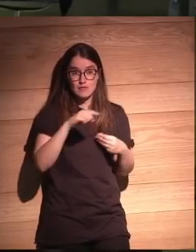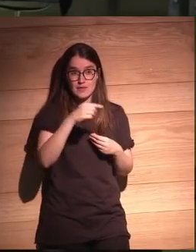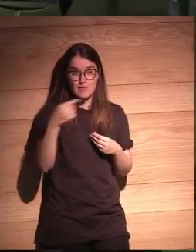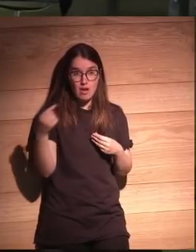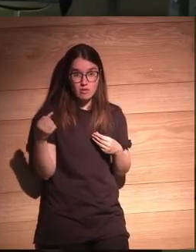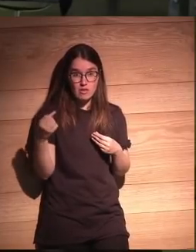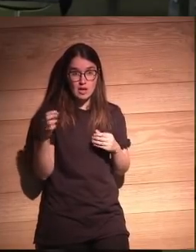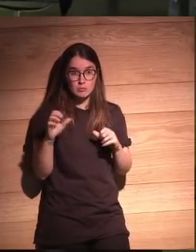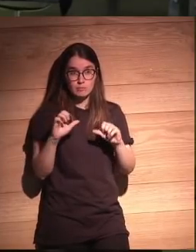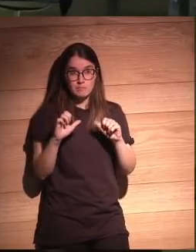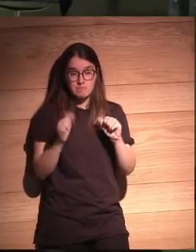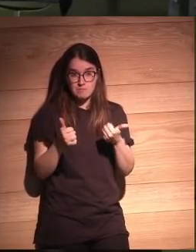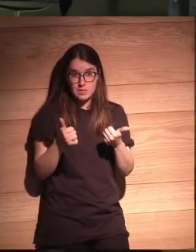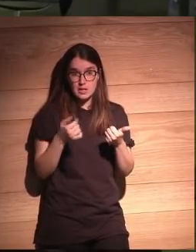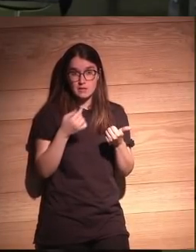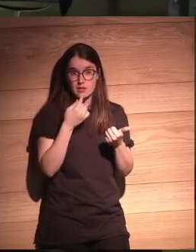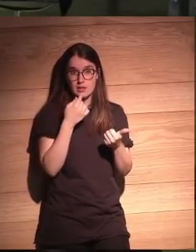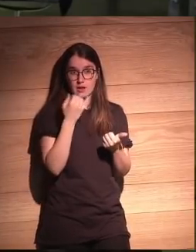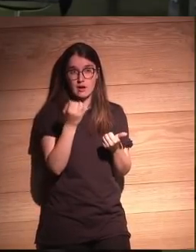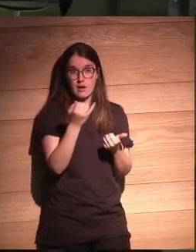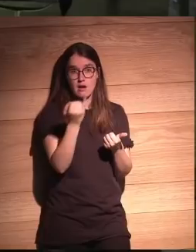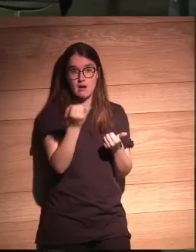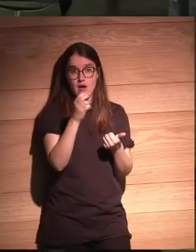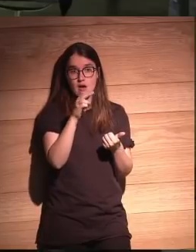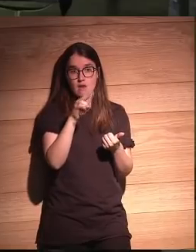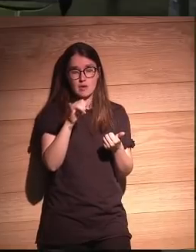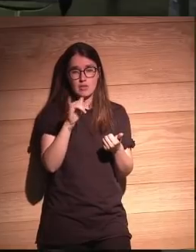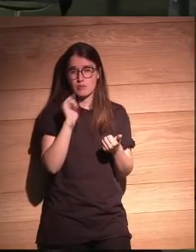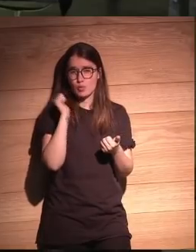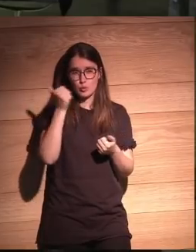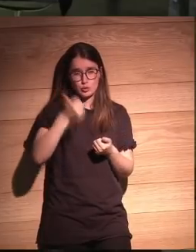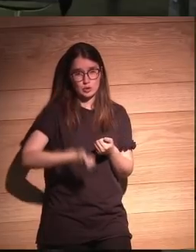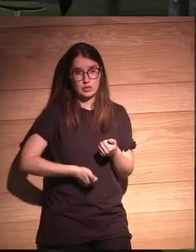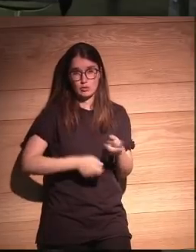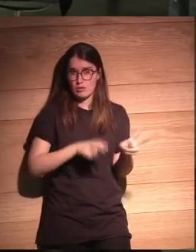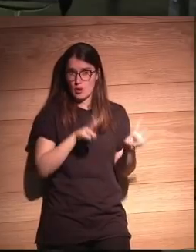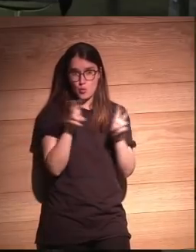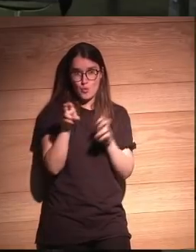llevan escribiendo, como decía Javi, durante muchísimos años.